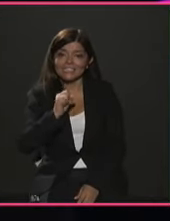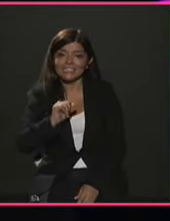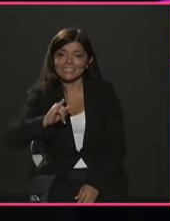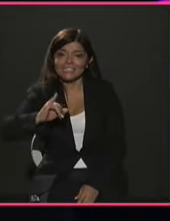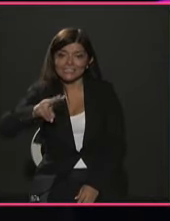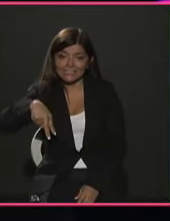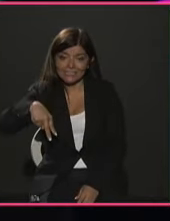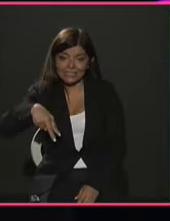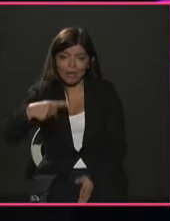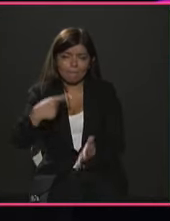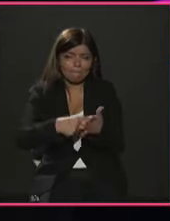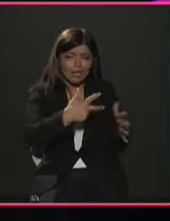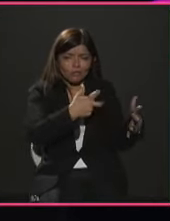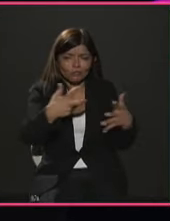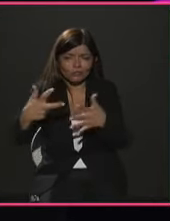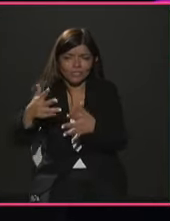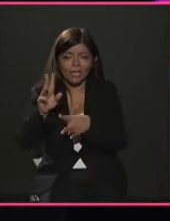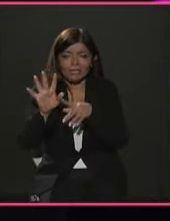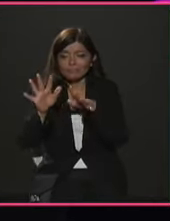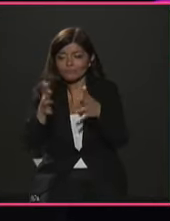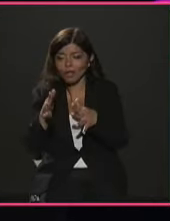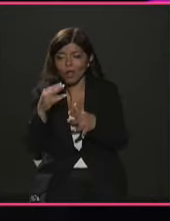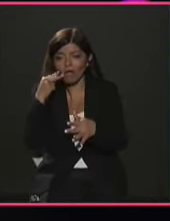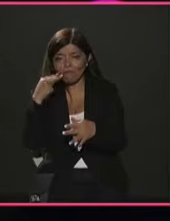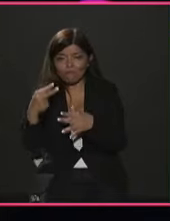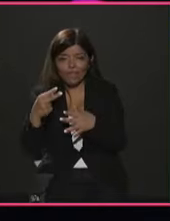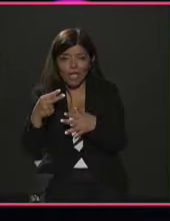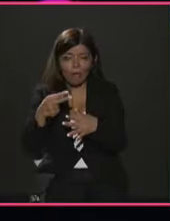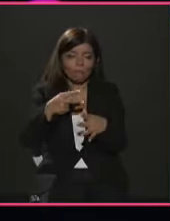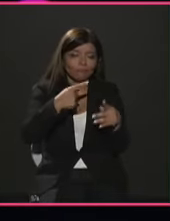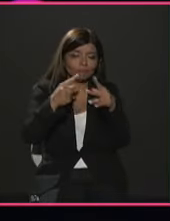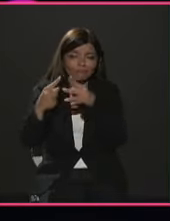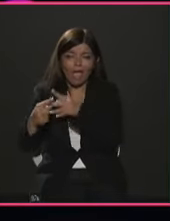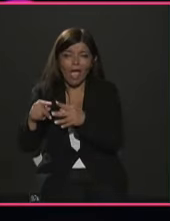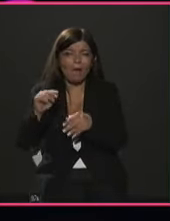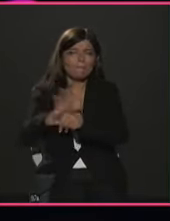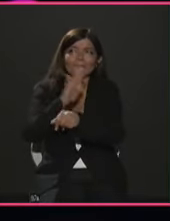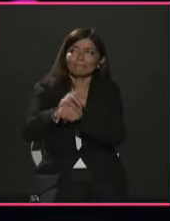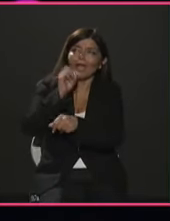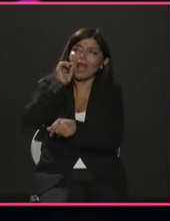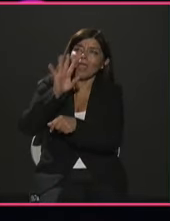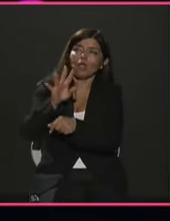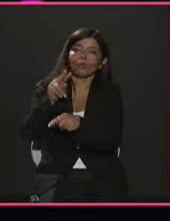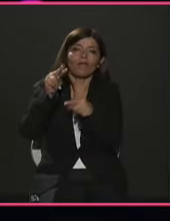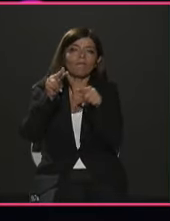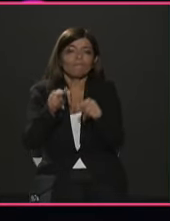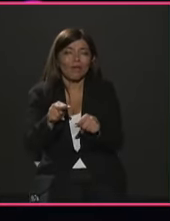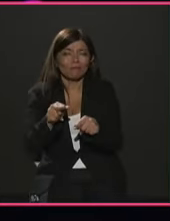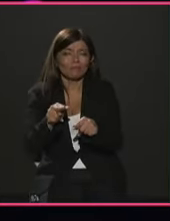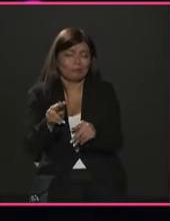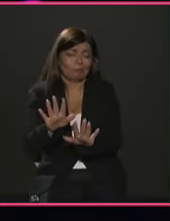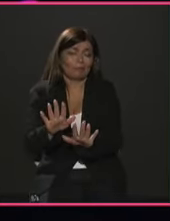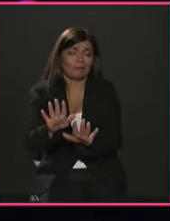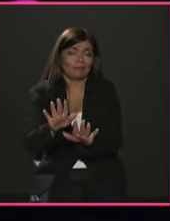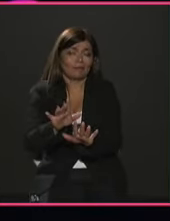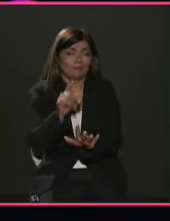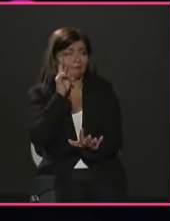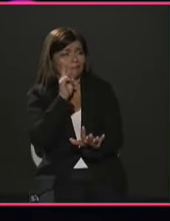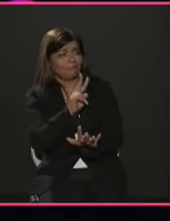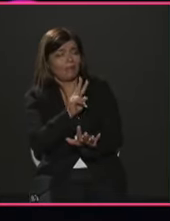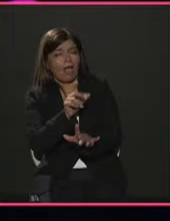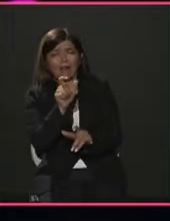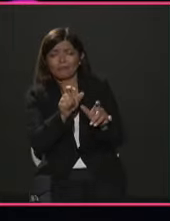el 800 y también bueno vemos la Matrix Terminator Entonces los mitos de los humanos nos